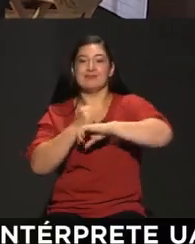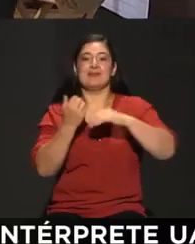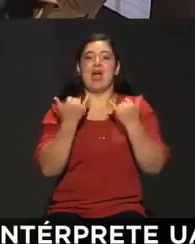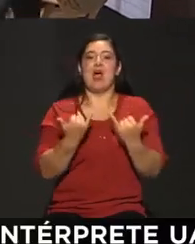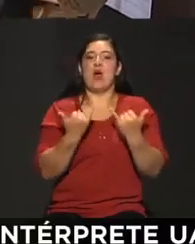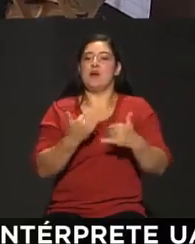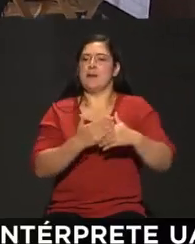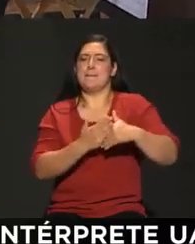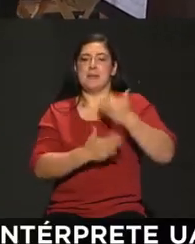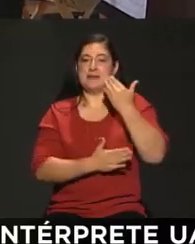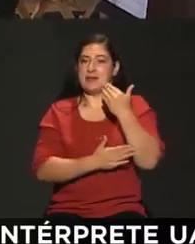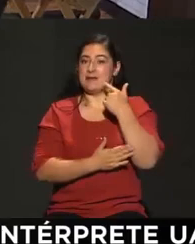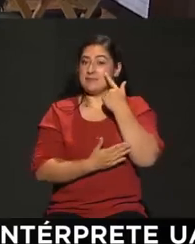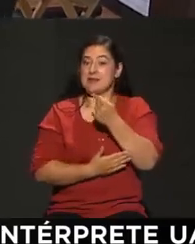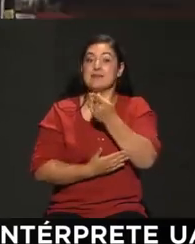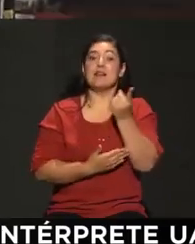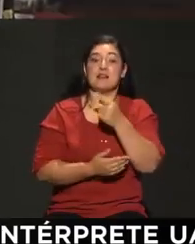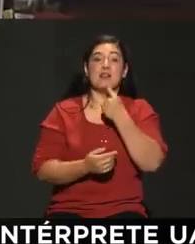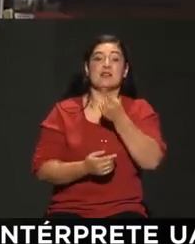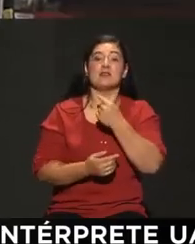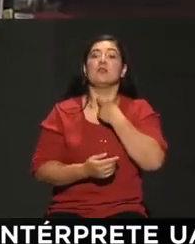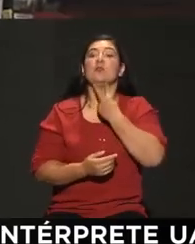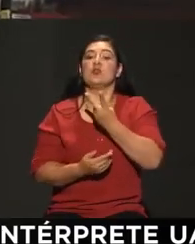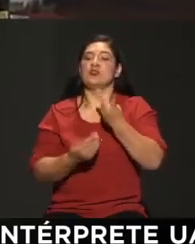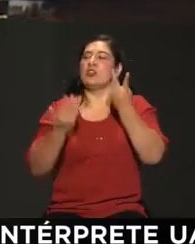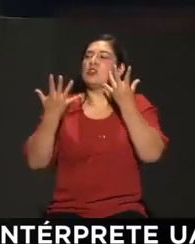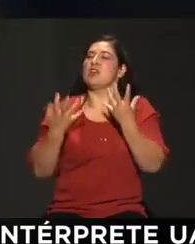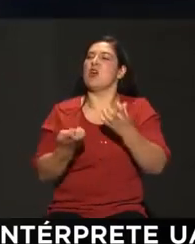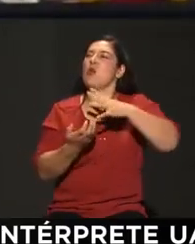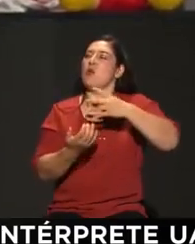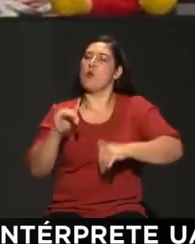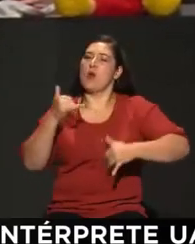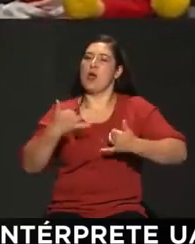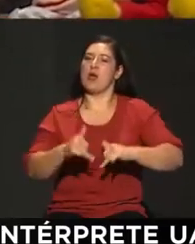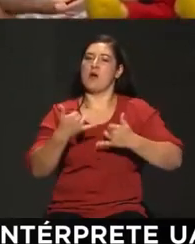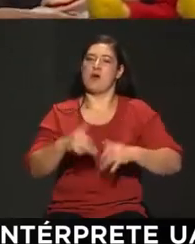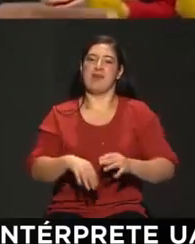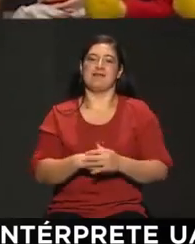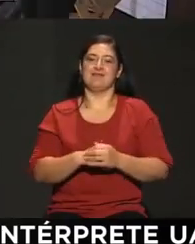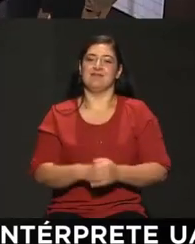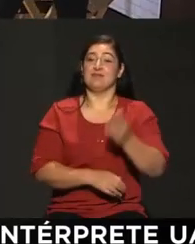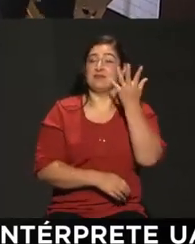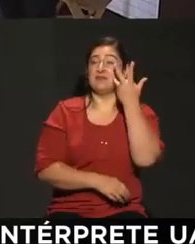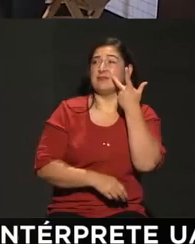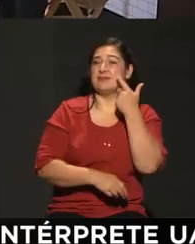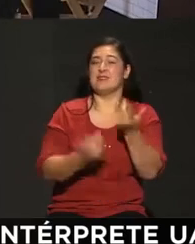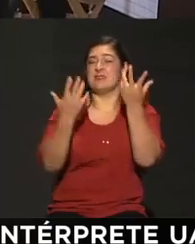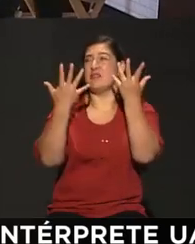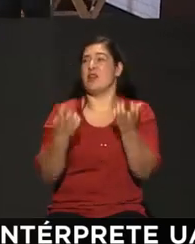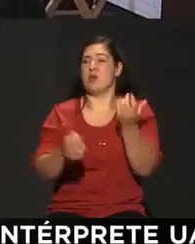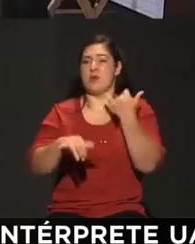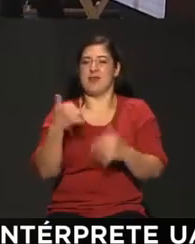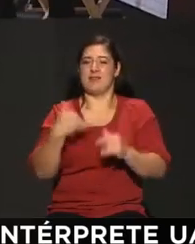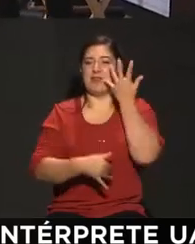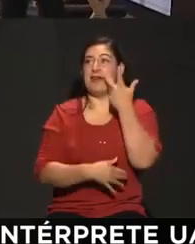hacer el juramento y todos dicen quiero jugar. Todos los días, a quiero toda jugar. Hora, todo. Quiero jugar.